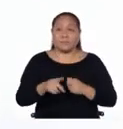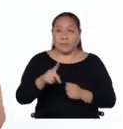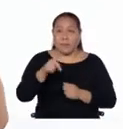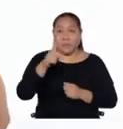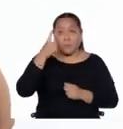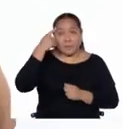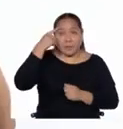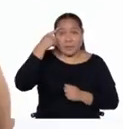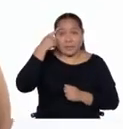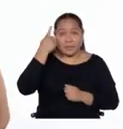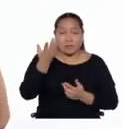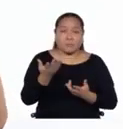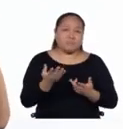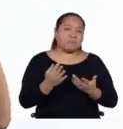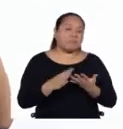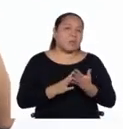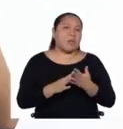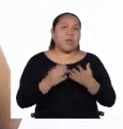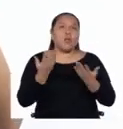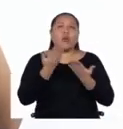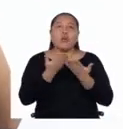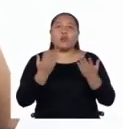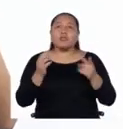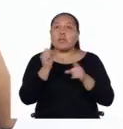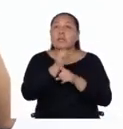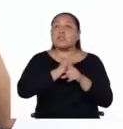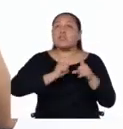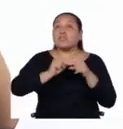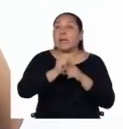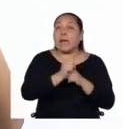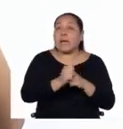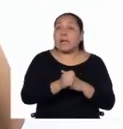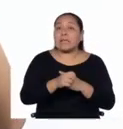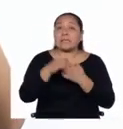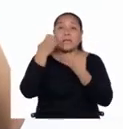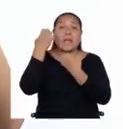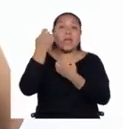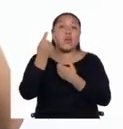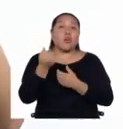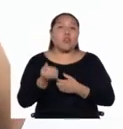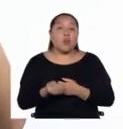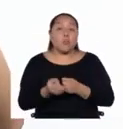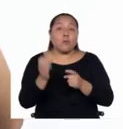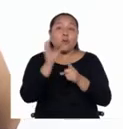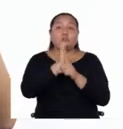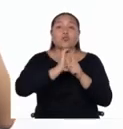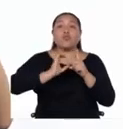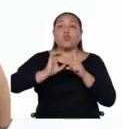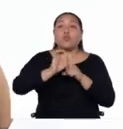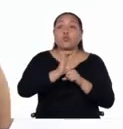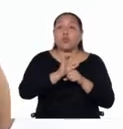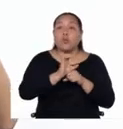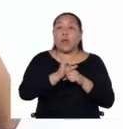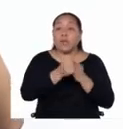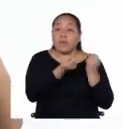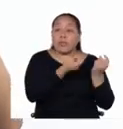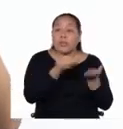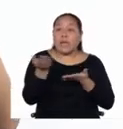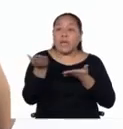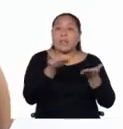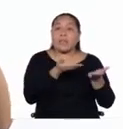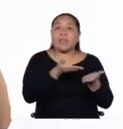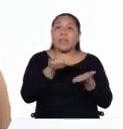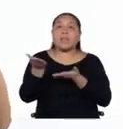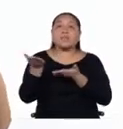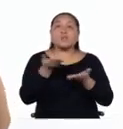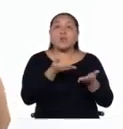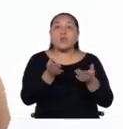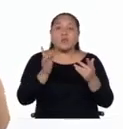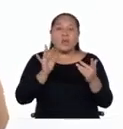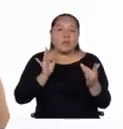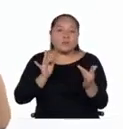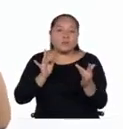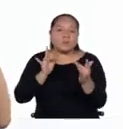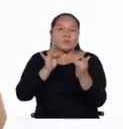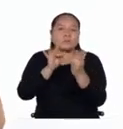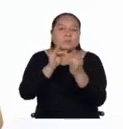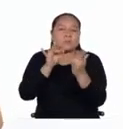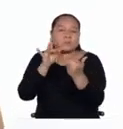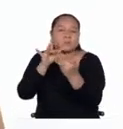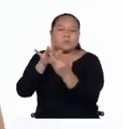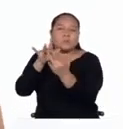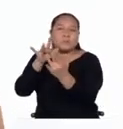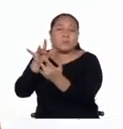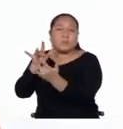cuenta factores sociales, económicos, culturales, de transporte y de acercamiento y